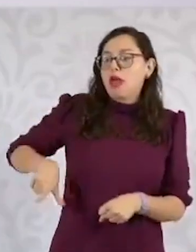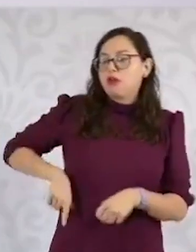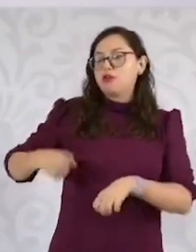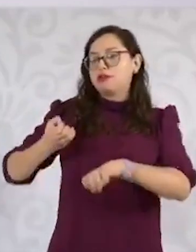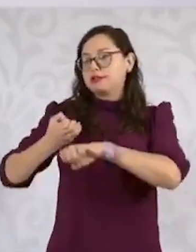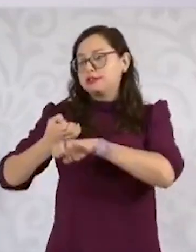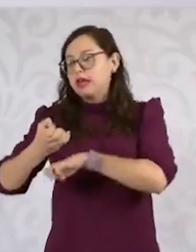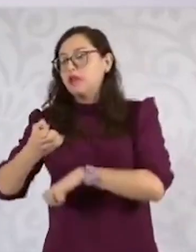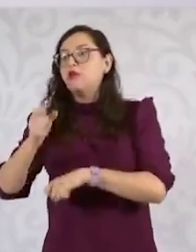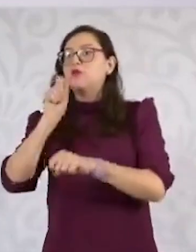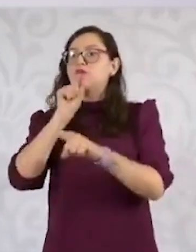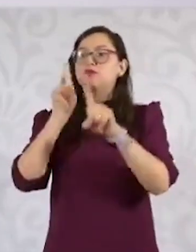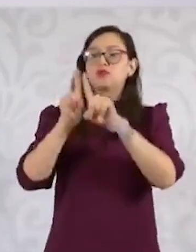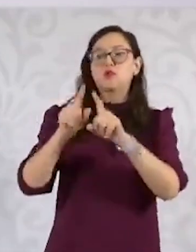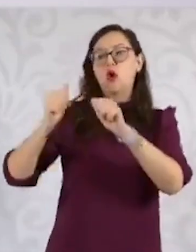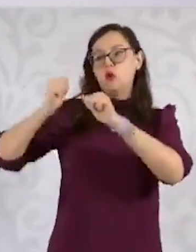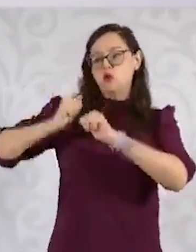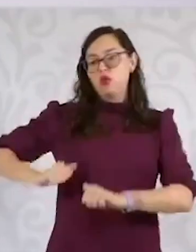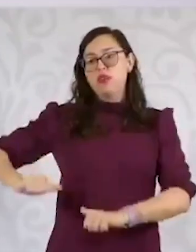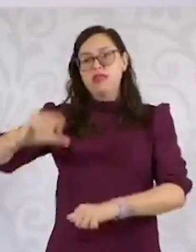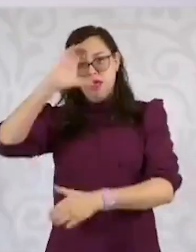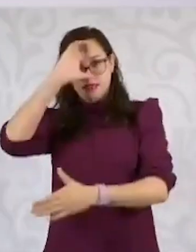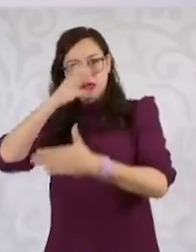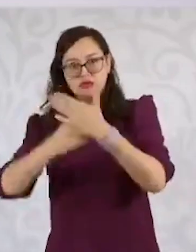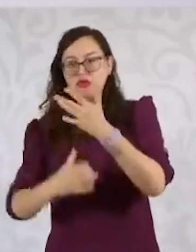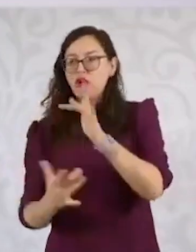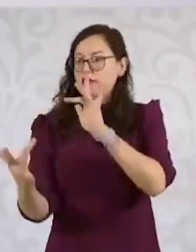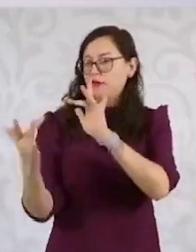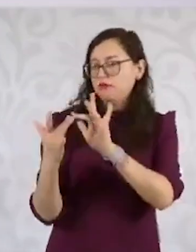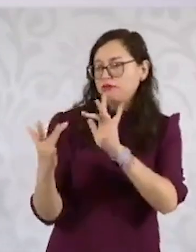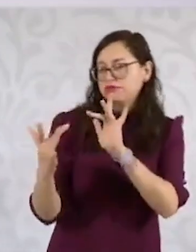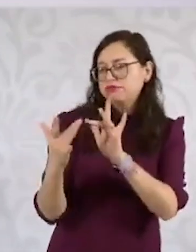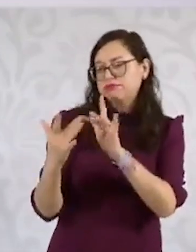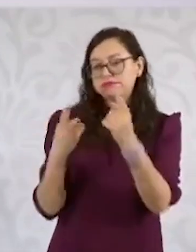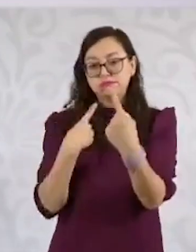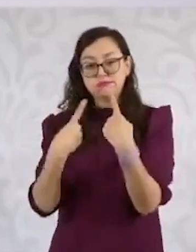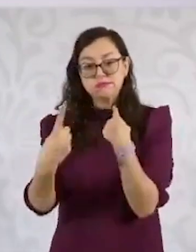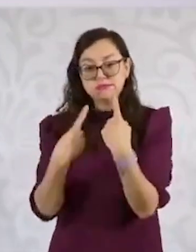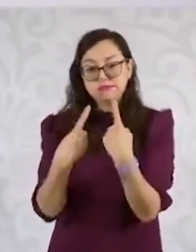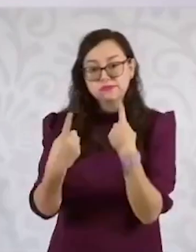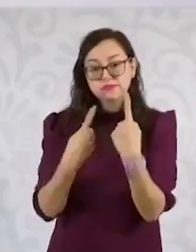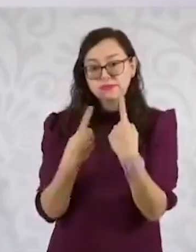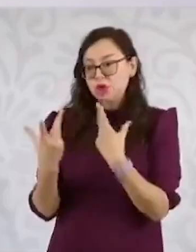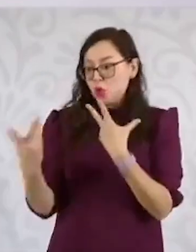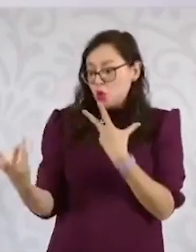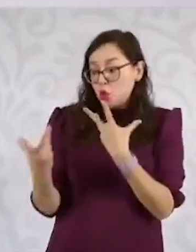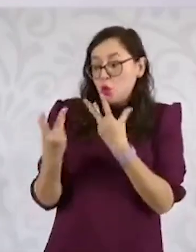con las autoridades eclesiales. Y estamos coordinándonos para poder